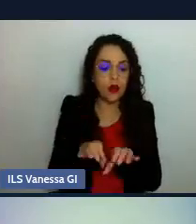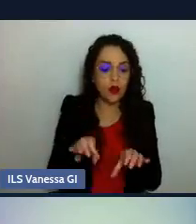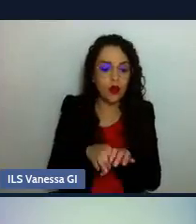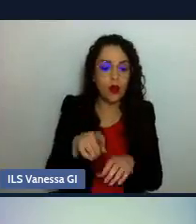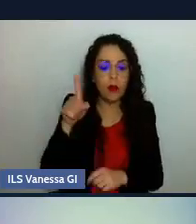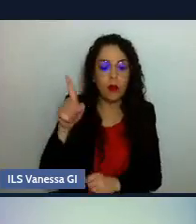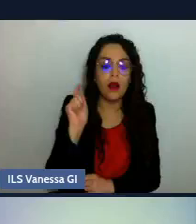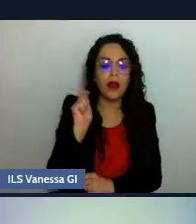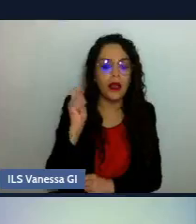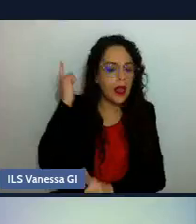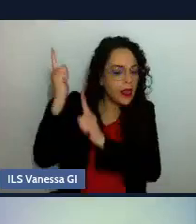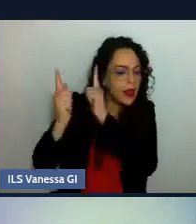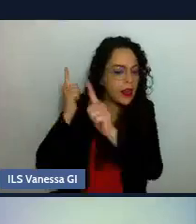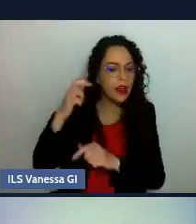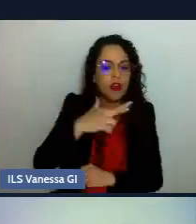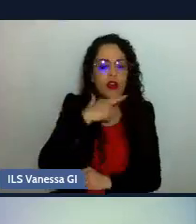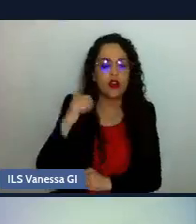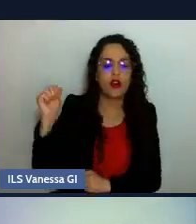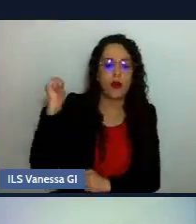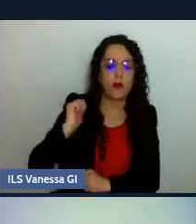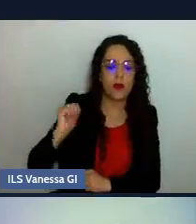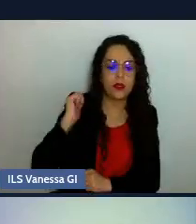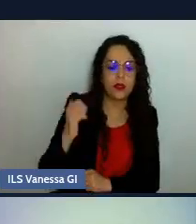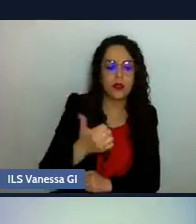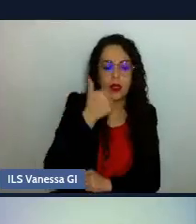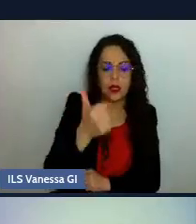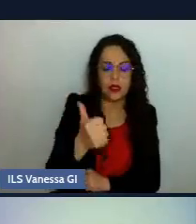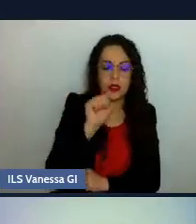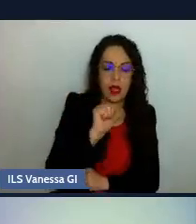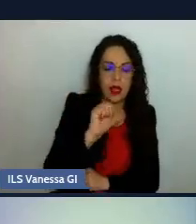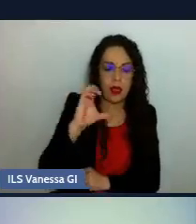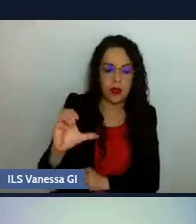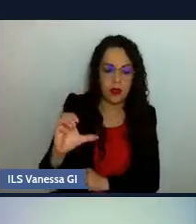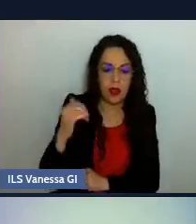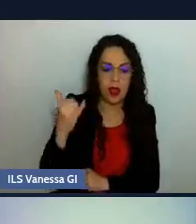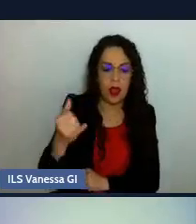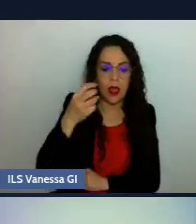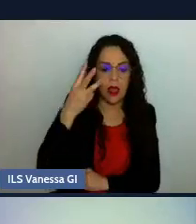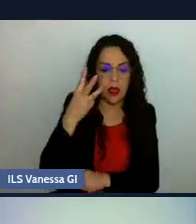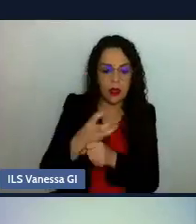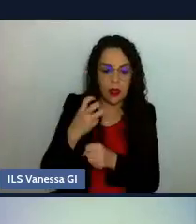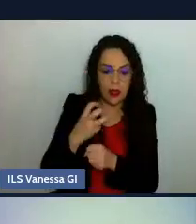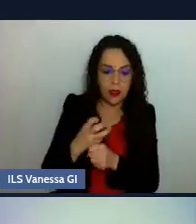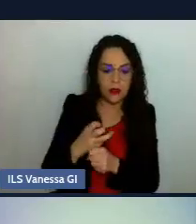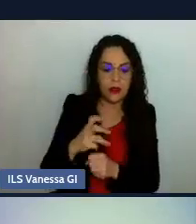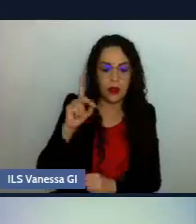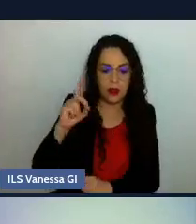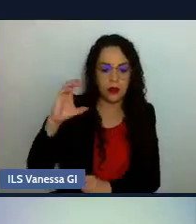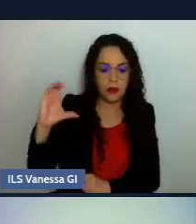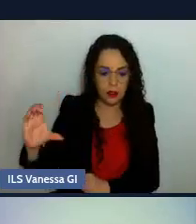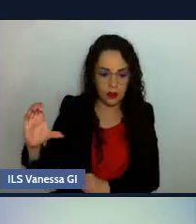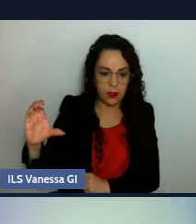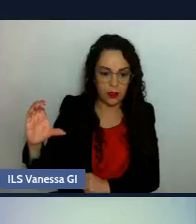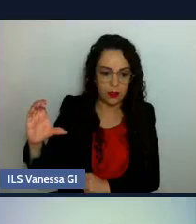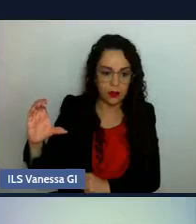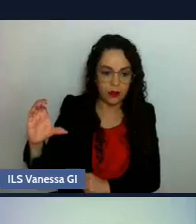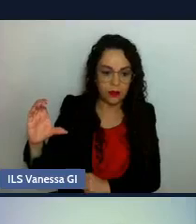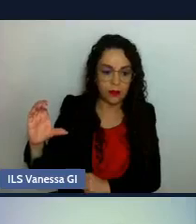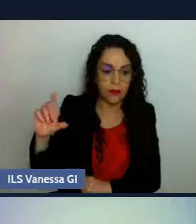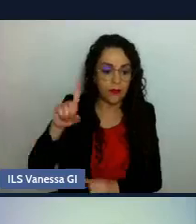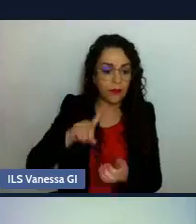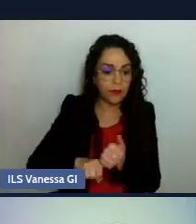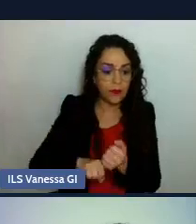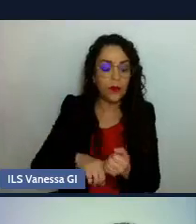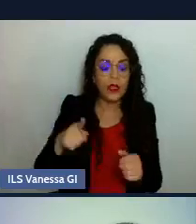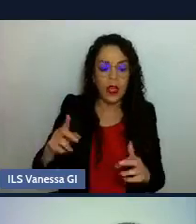siglo 6 antes de Cristo y en el 3 después de Cristo, y ellos creían que la salud tenía que ver con la magia y la